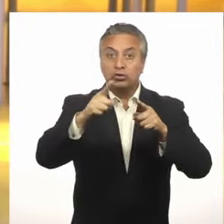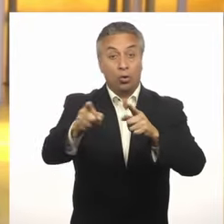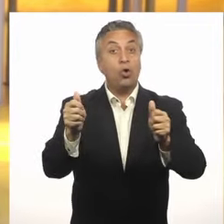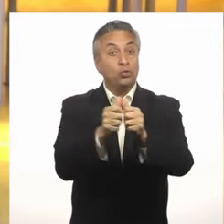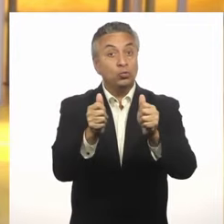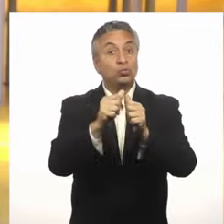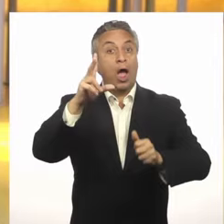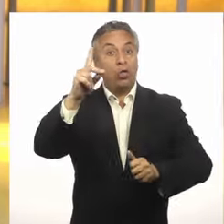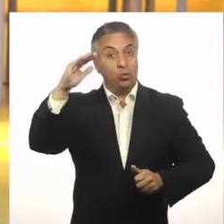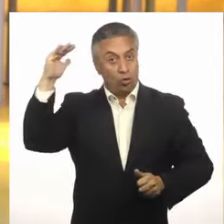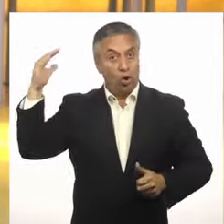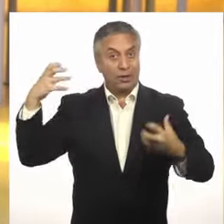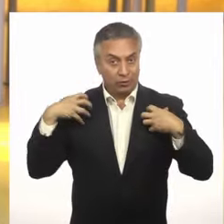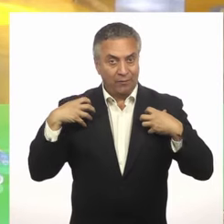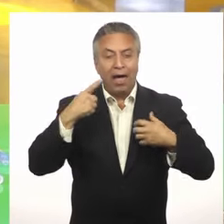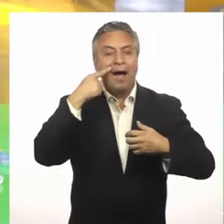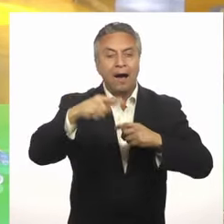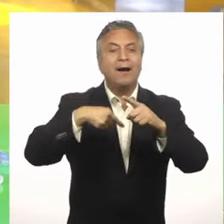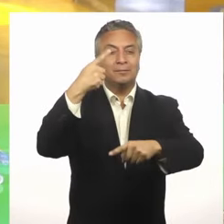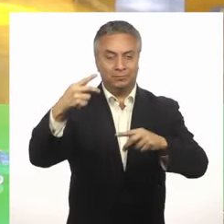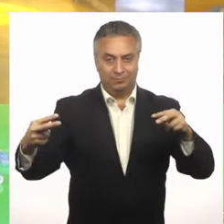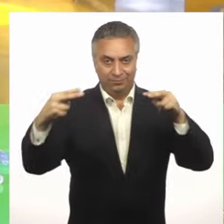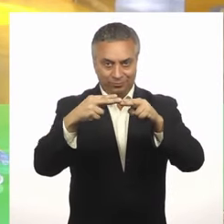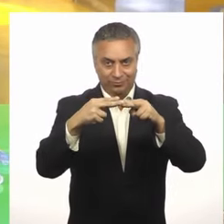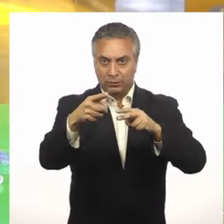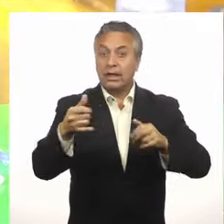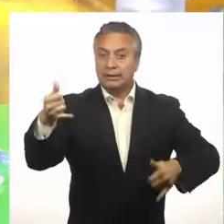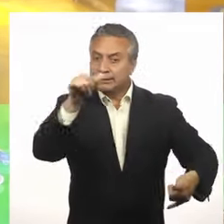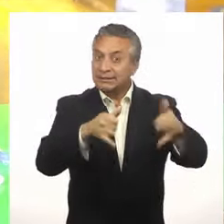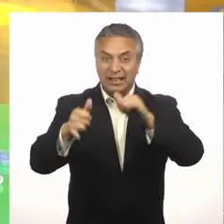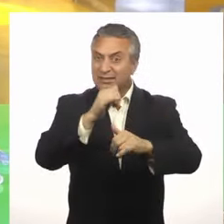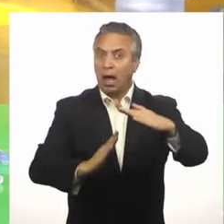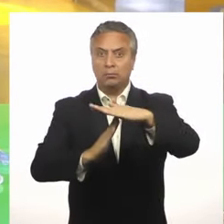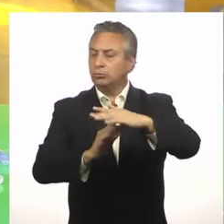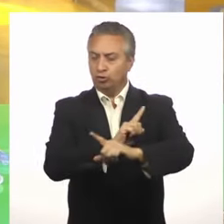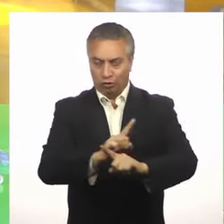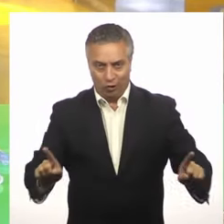Y nos vemos en una próxima oportunidad. Que la ciencia no se detenga.